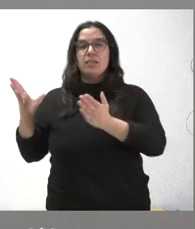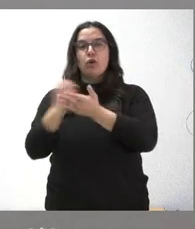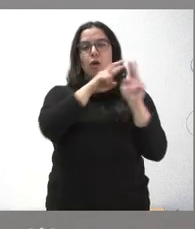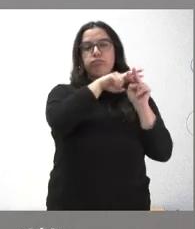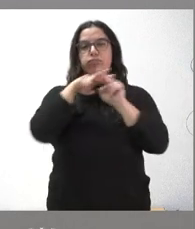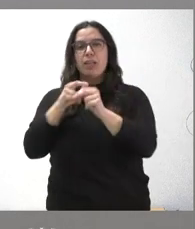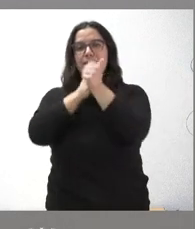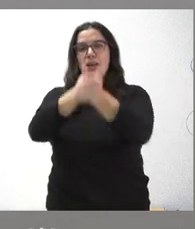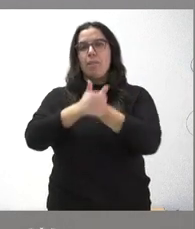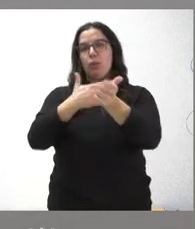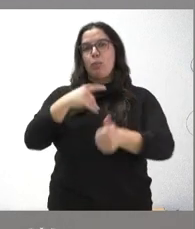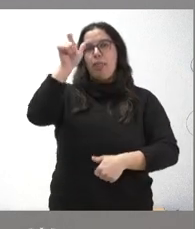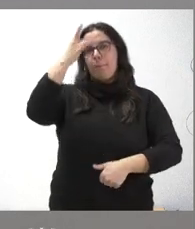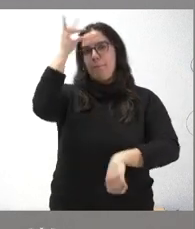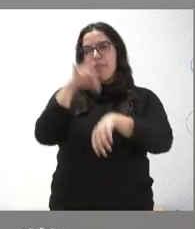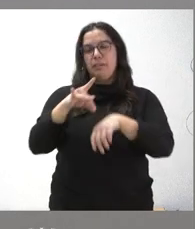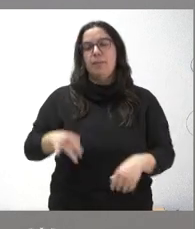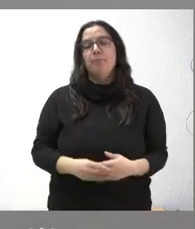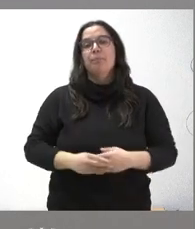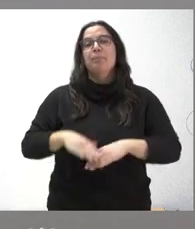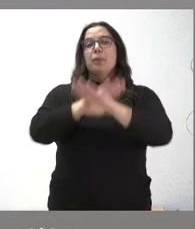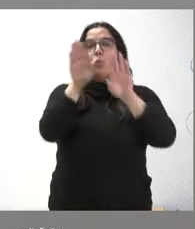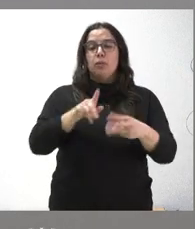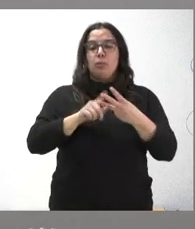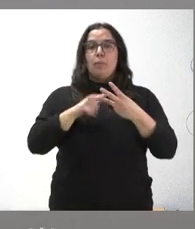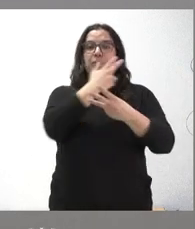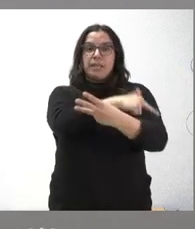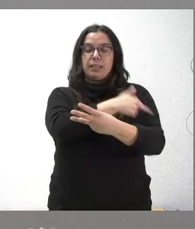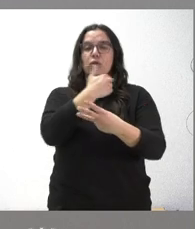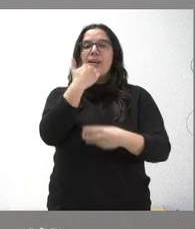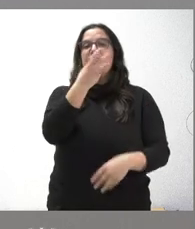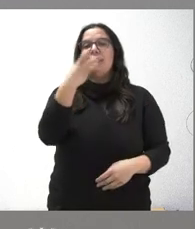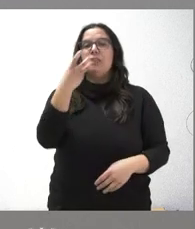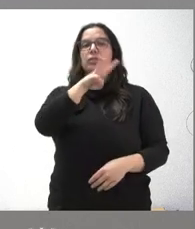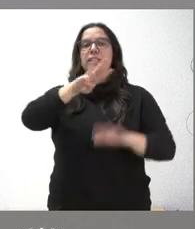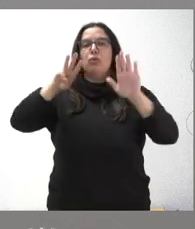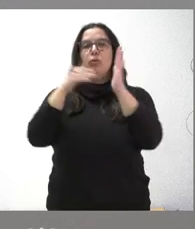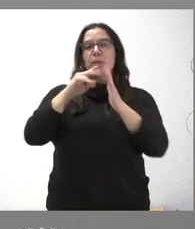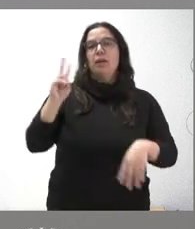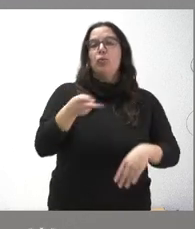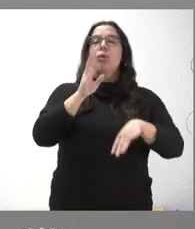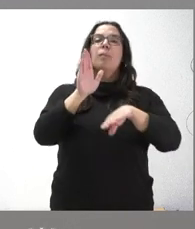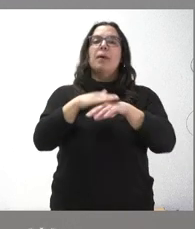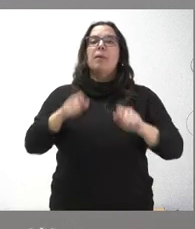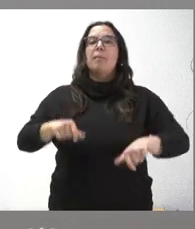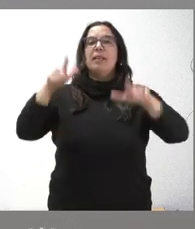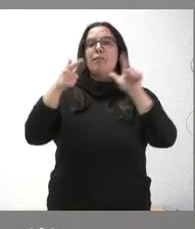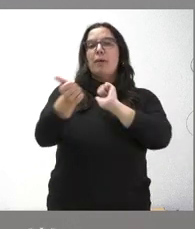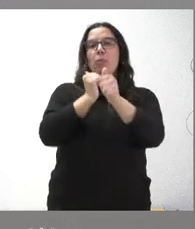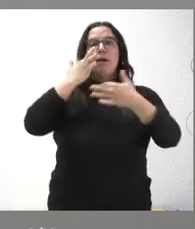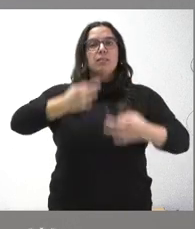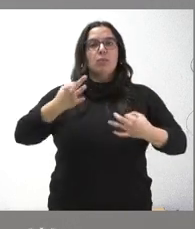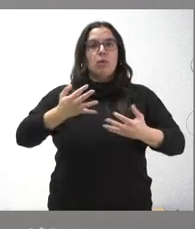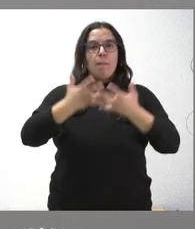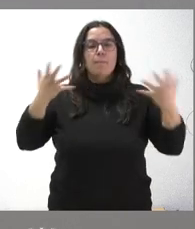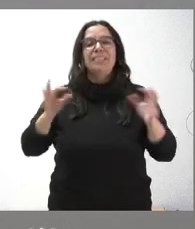del paciente y finalmente en el ámbito sanitario casi 338,000 para ampliar la plataforma de copias de seguridad